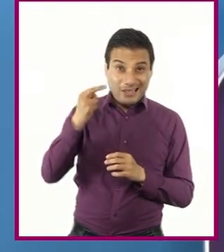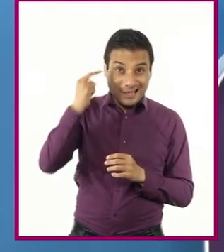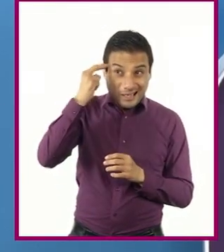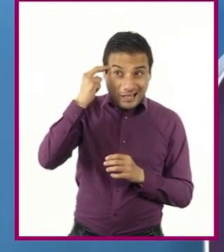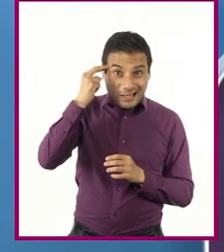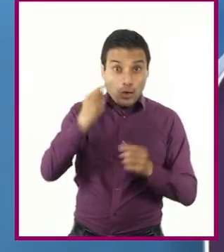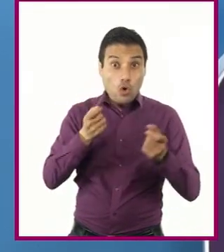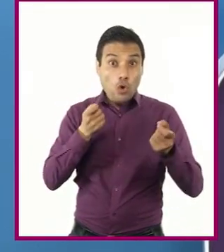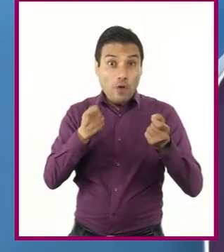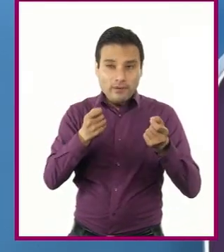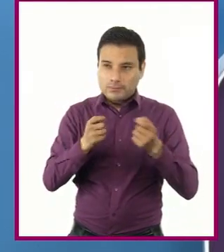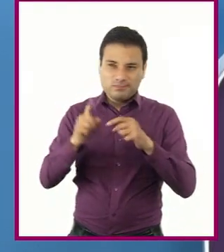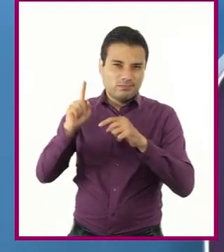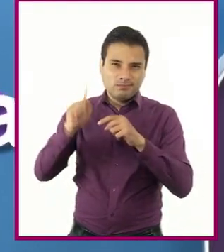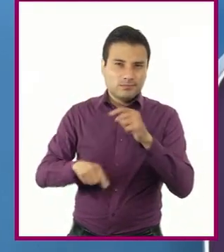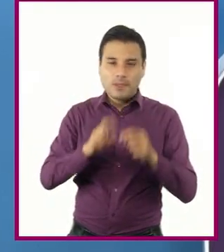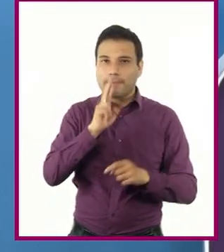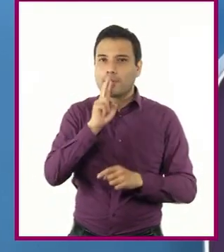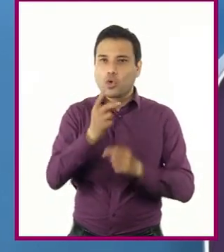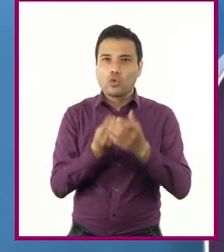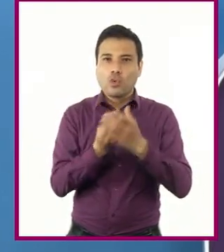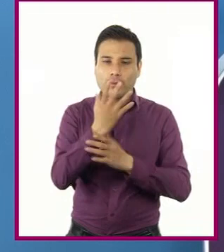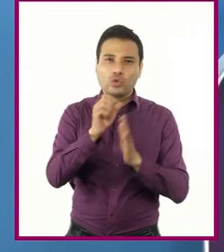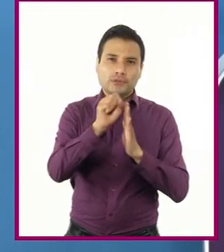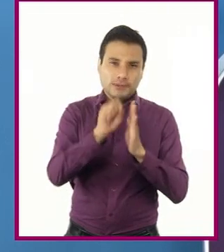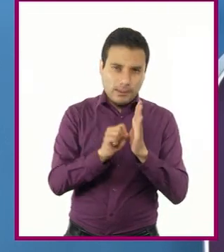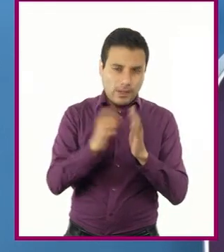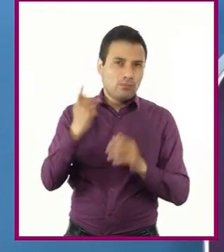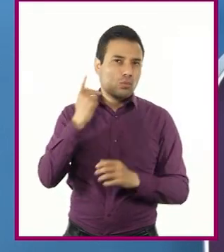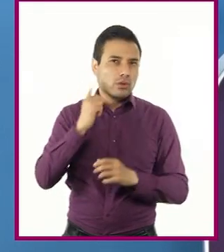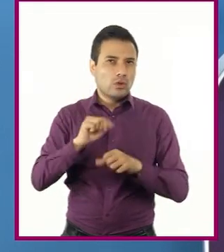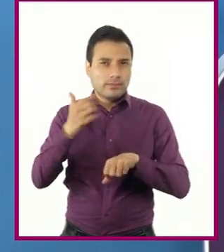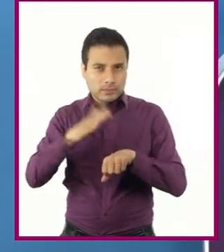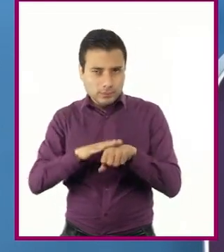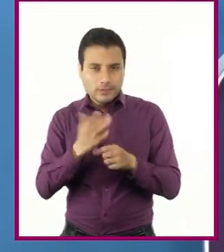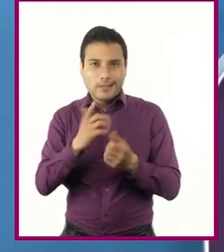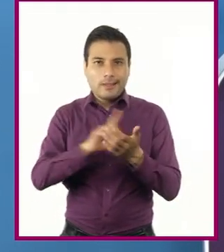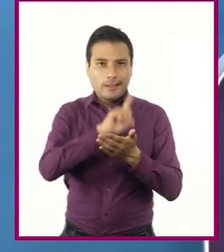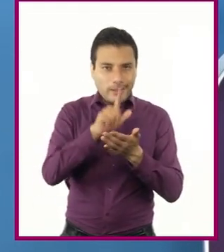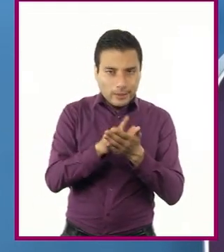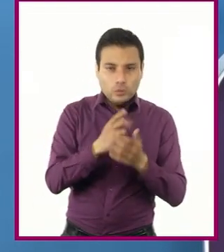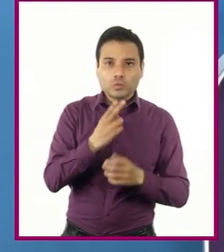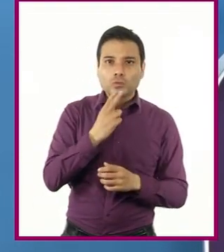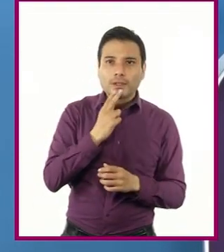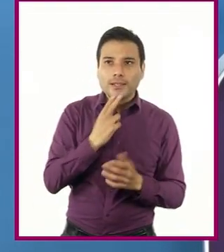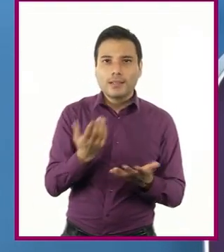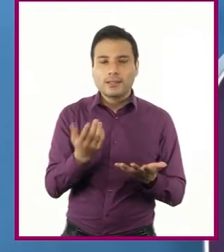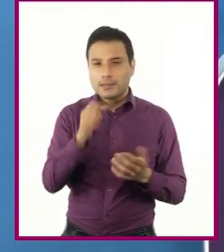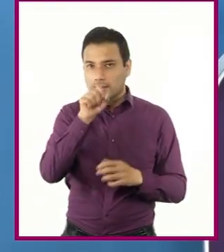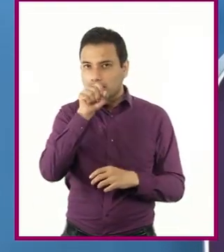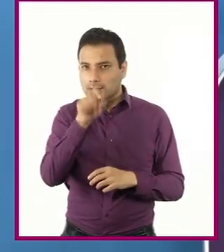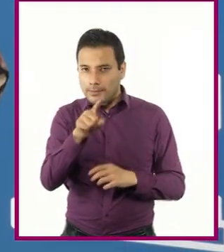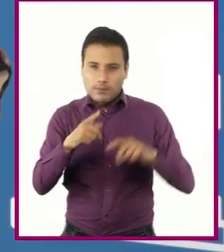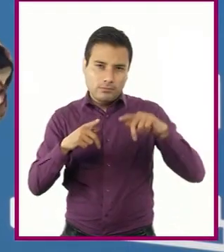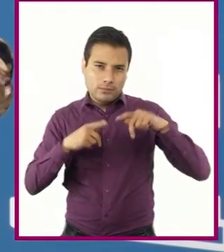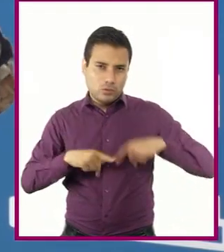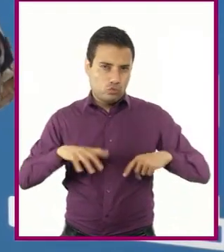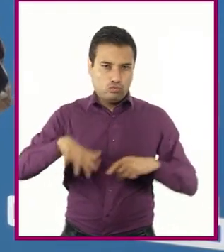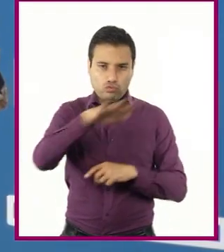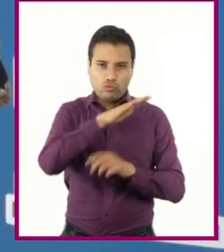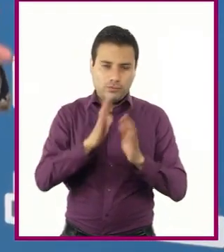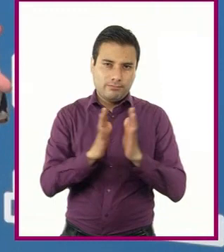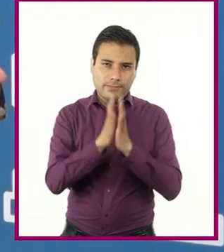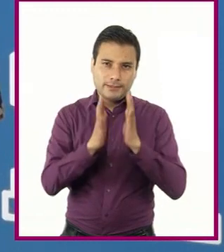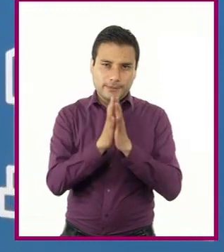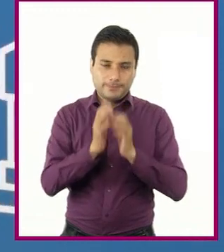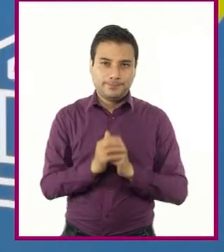una organización política y administrativa, regida por ordenamientos jurídicos establecidas por el conjunto de la sociedad. En